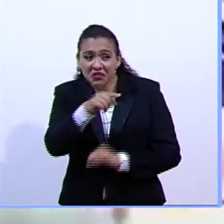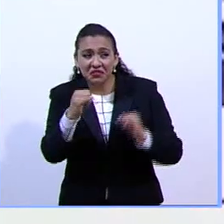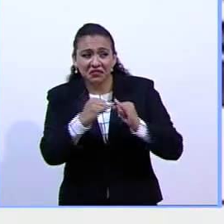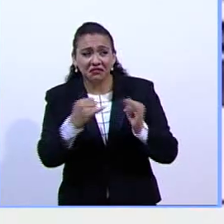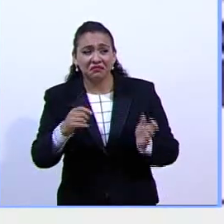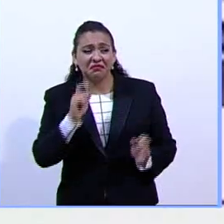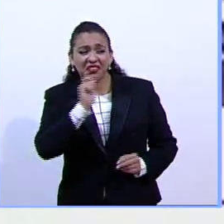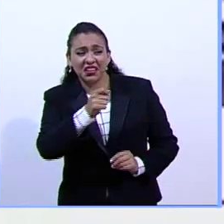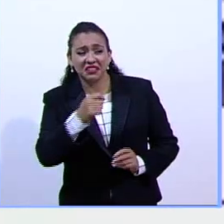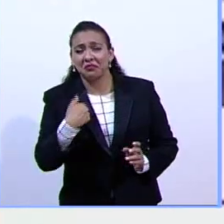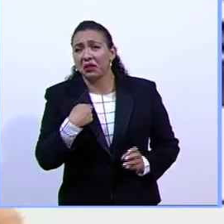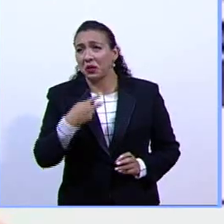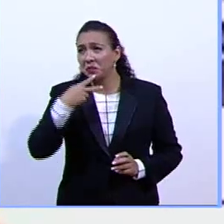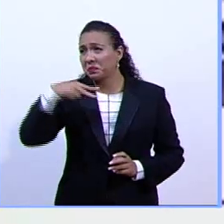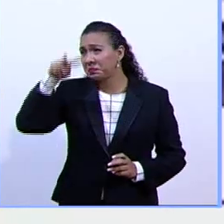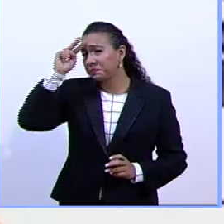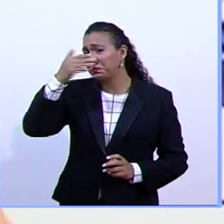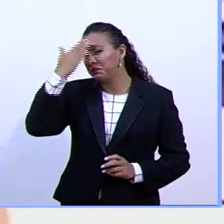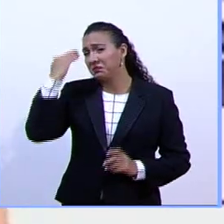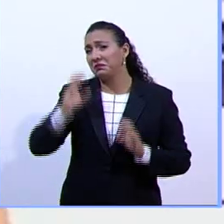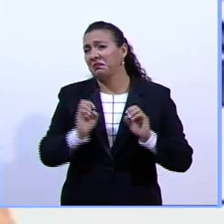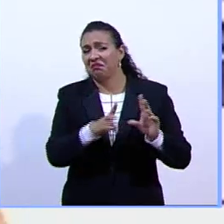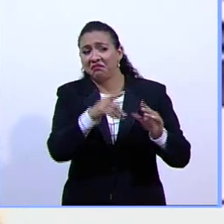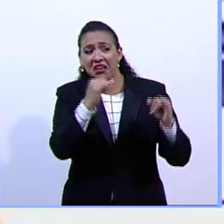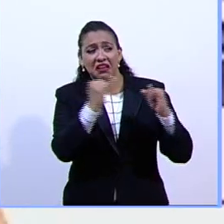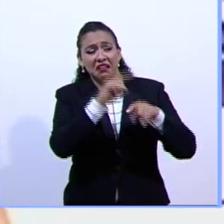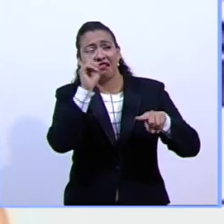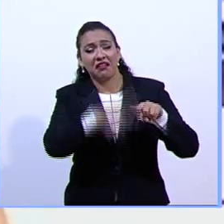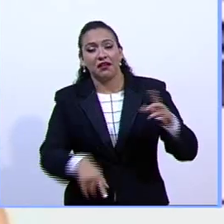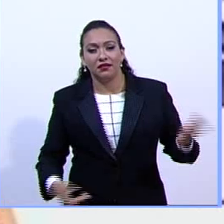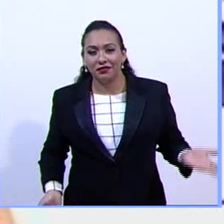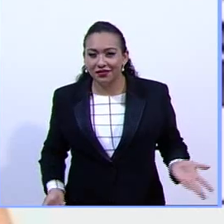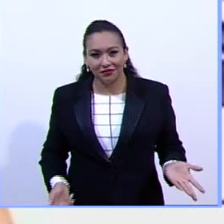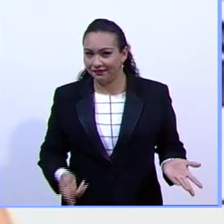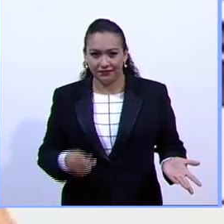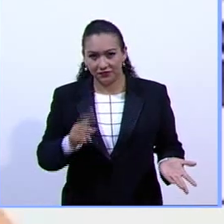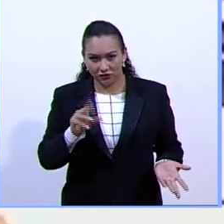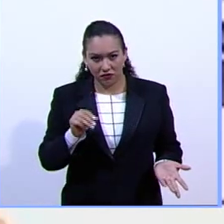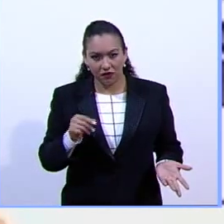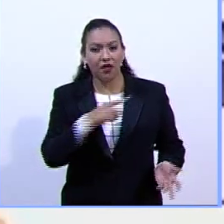sirven. Entonces ahí yo de verdad, sin afán